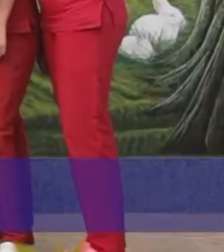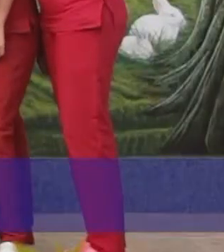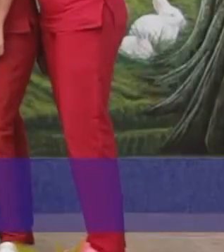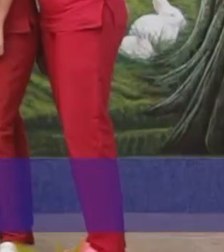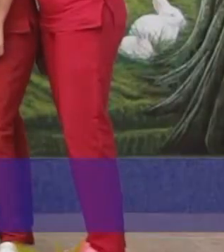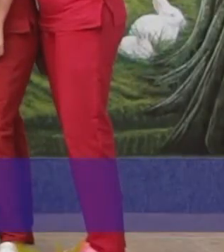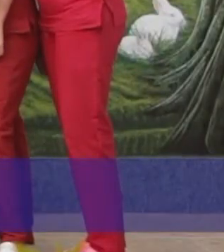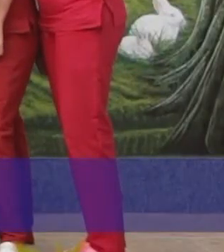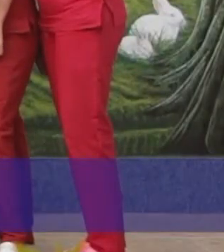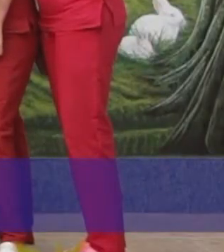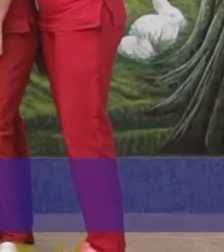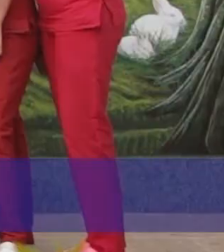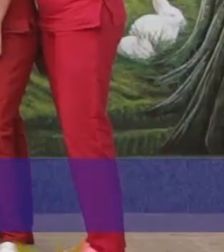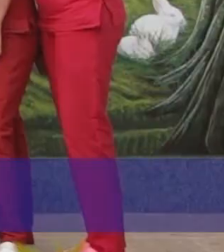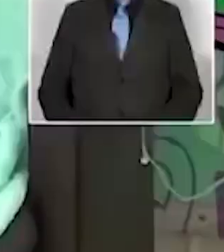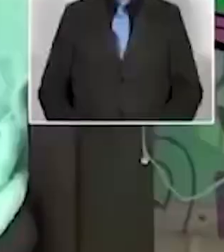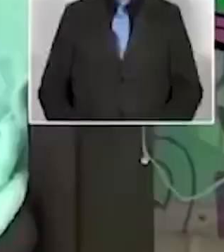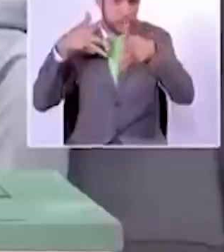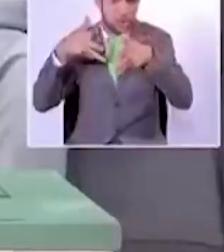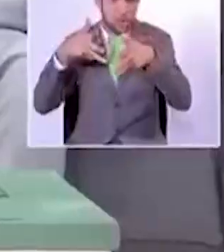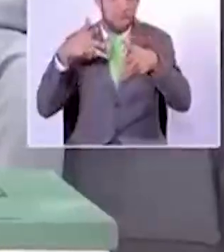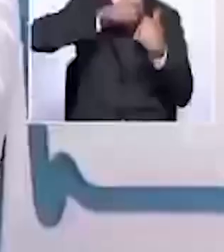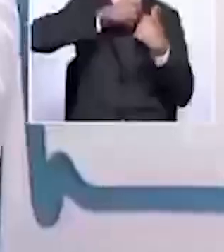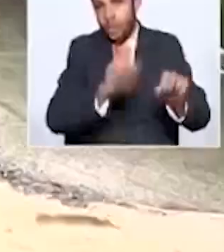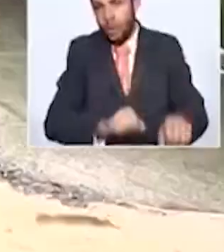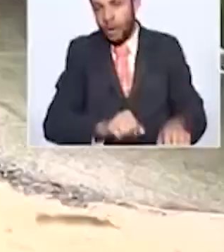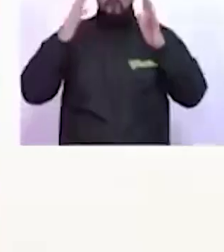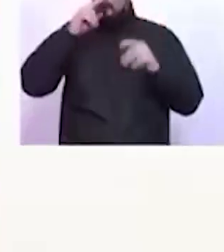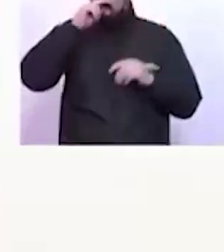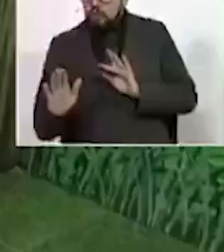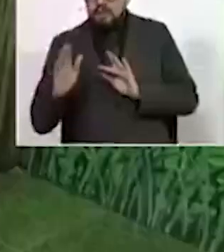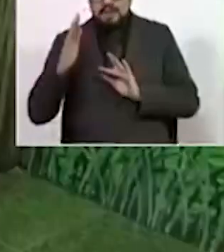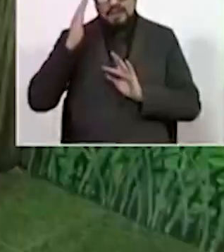saludable o